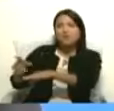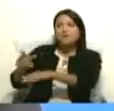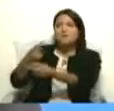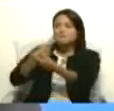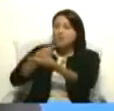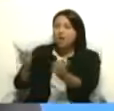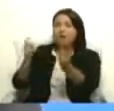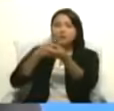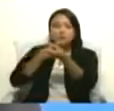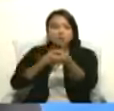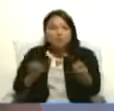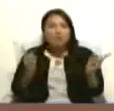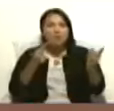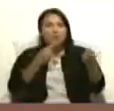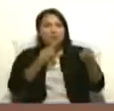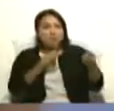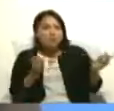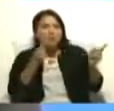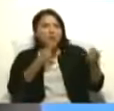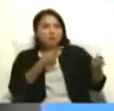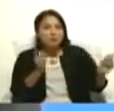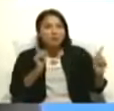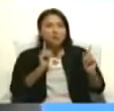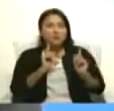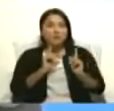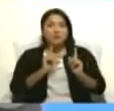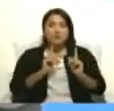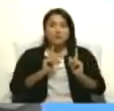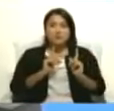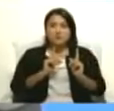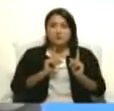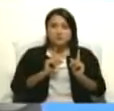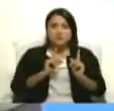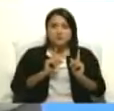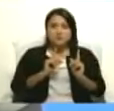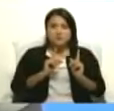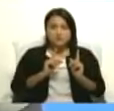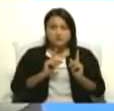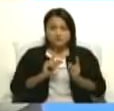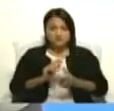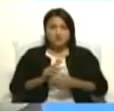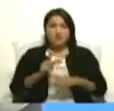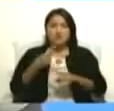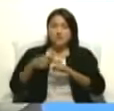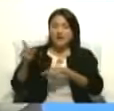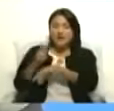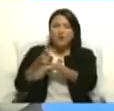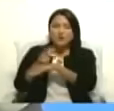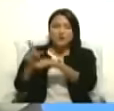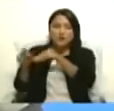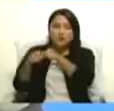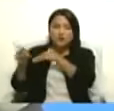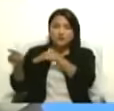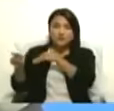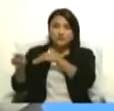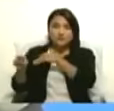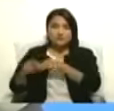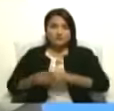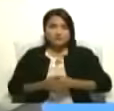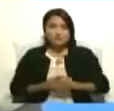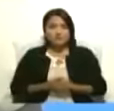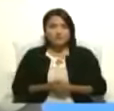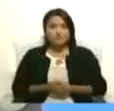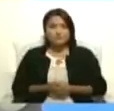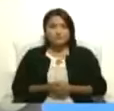ceniza que intentan sembrar desde los grandes medios y desde el gobierno de la República Cooperativa de Guyana